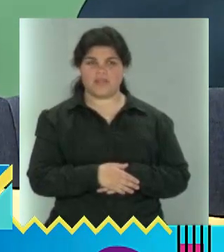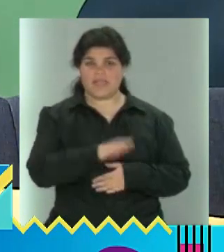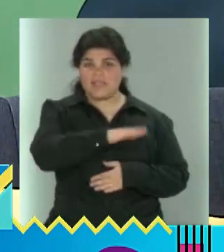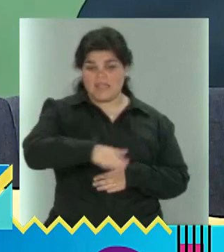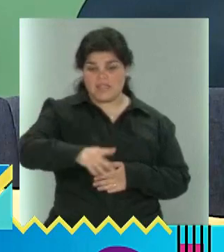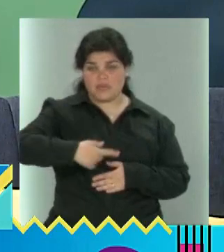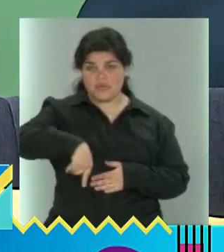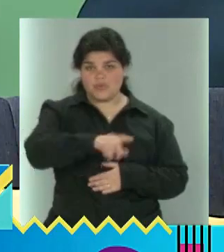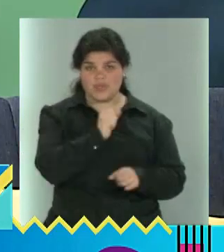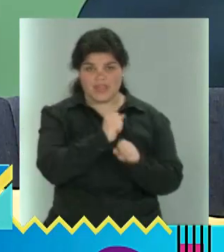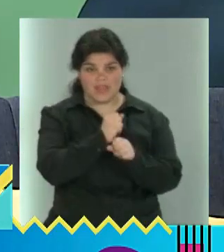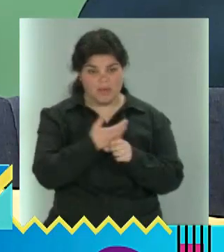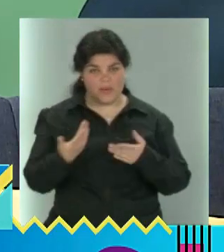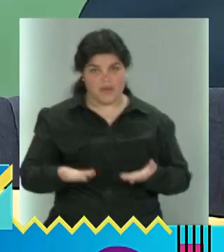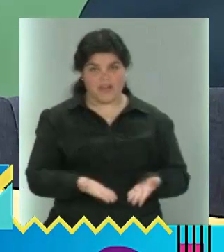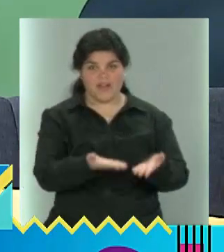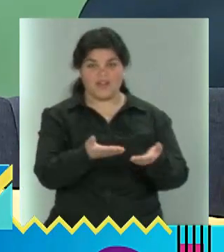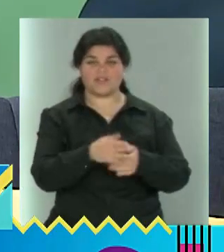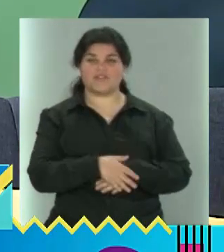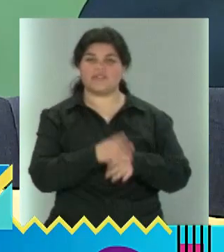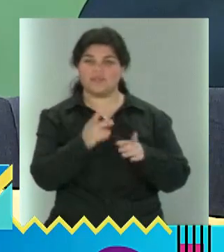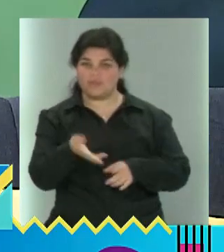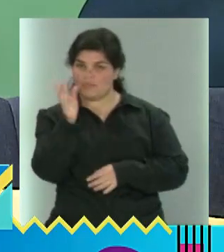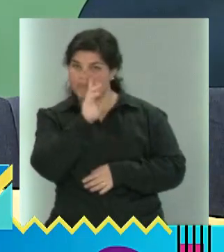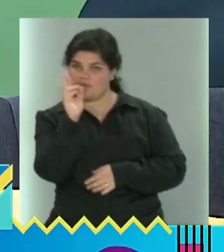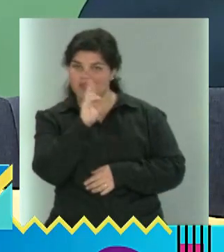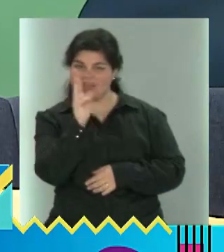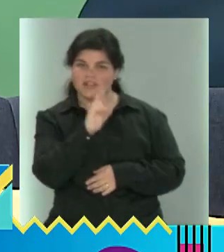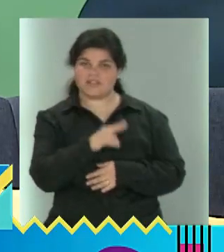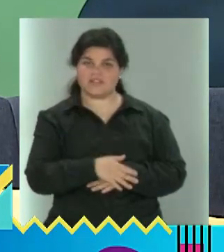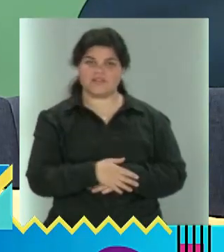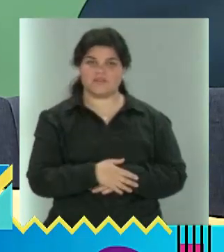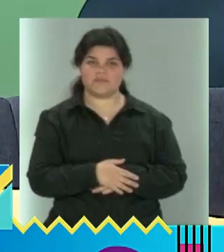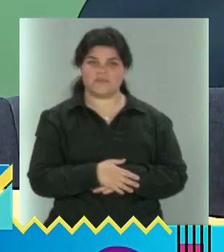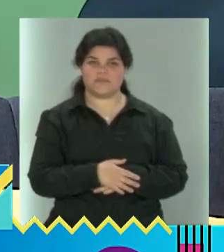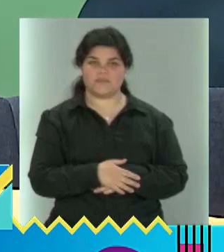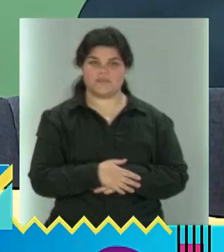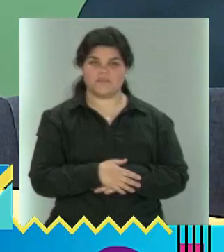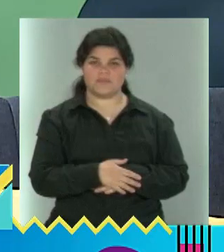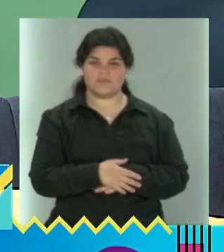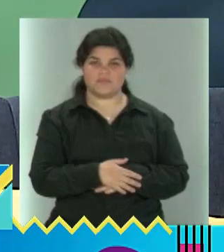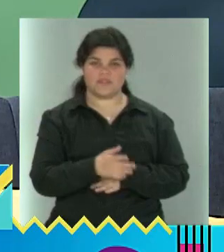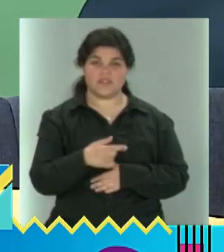niños, van a ver mujeres, van a poder